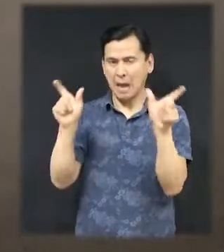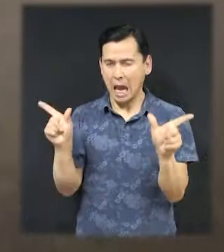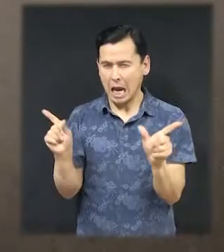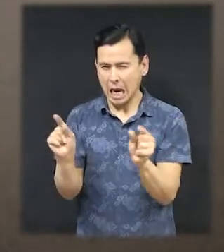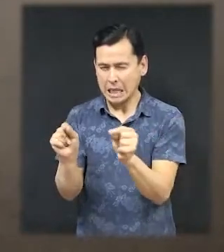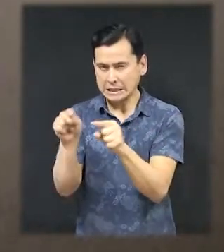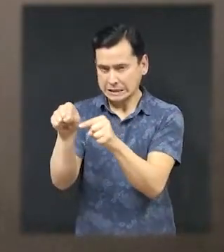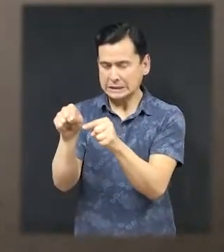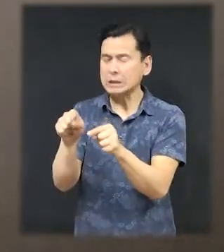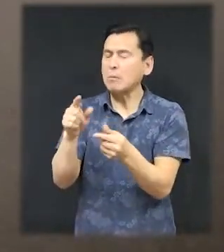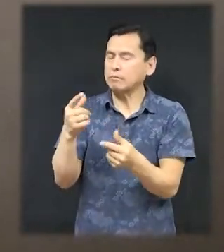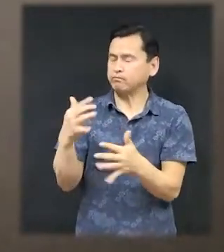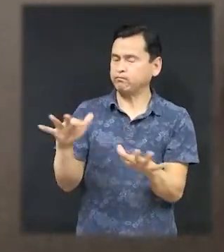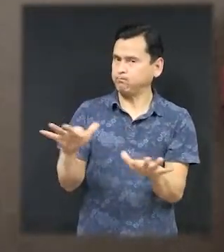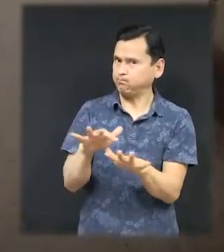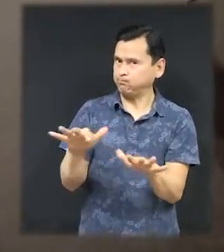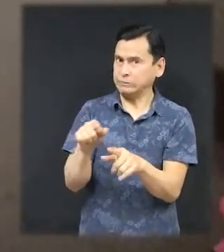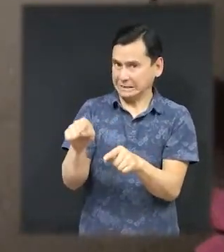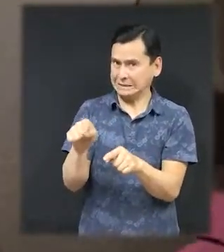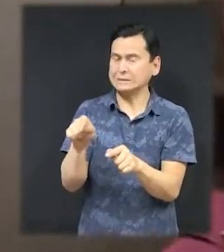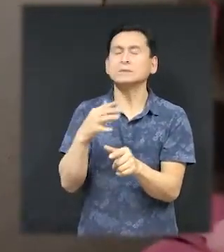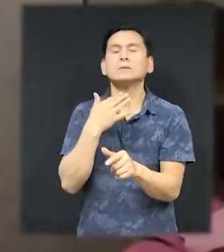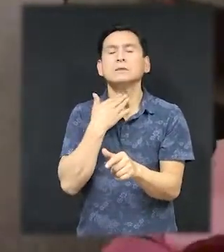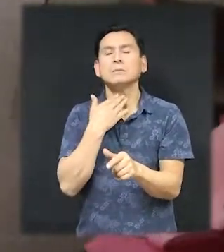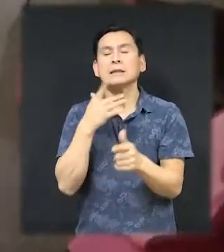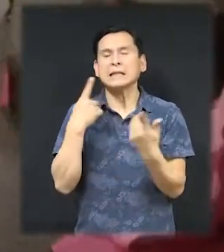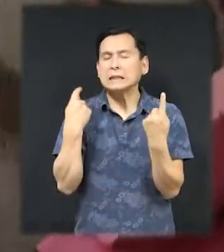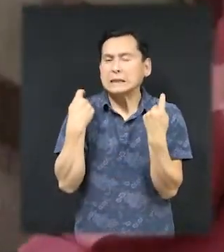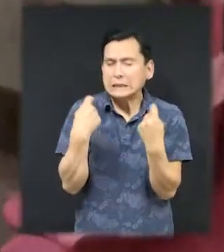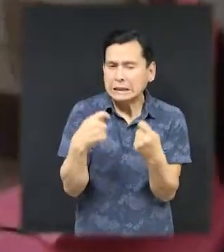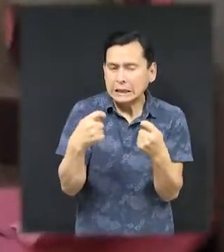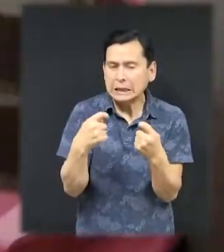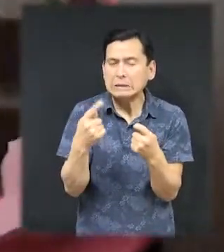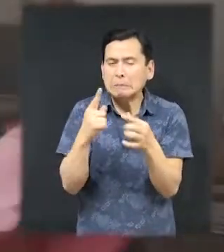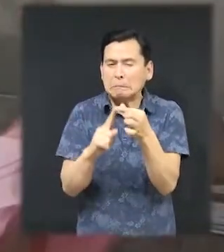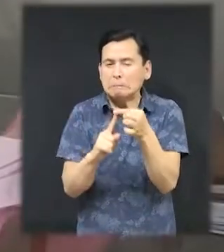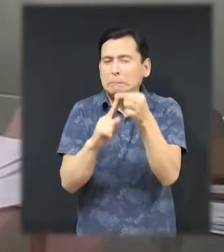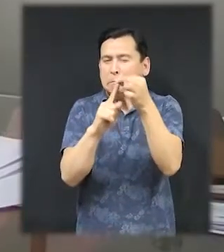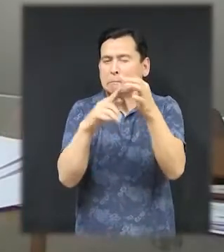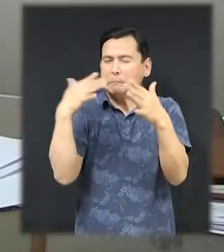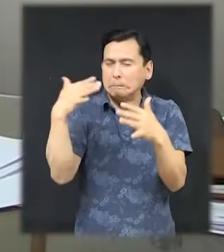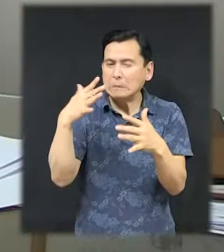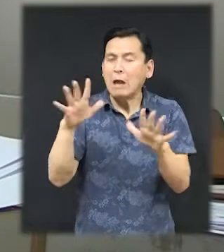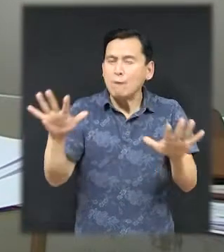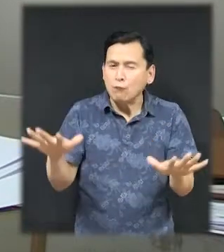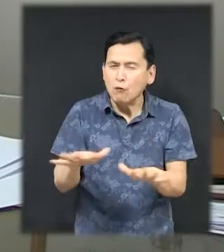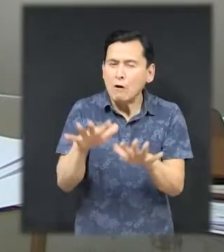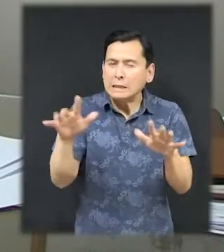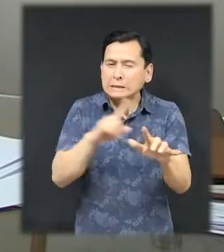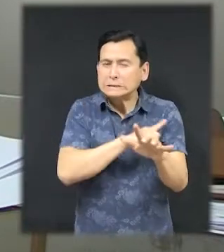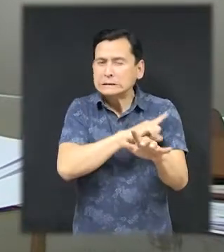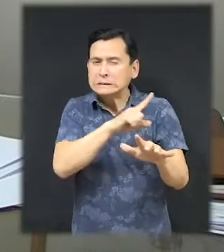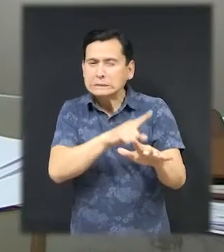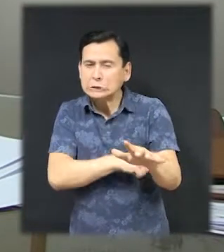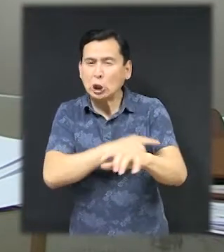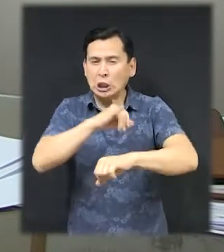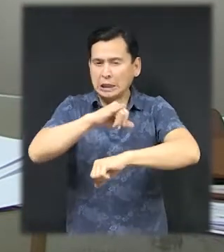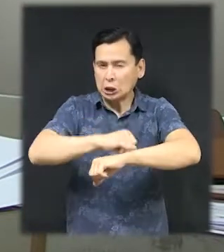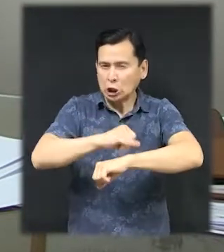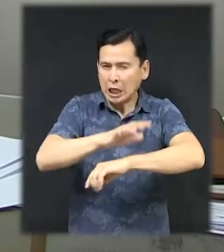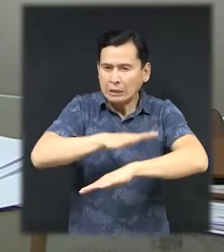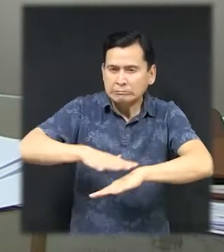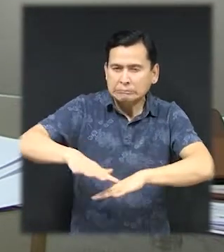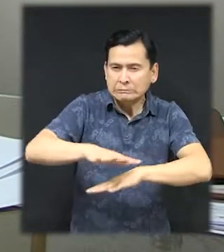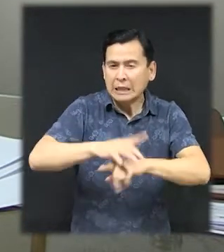de priorizar con mucho esfuerzo a nivel regional, con distintas iniciativas que hoy día también están respaldadas por